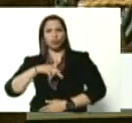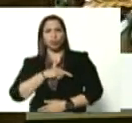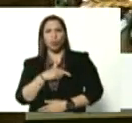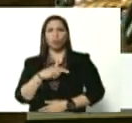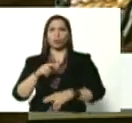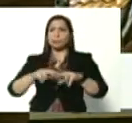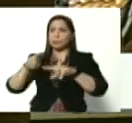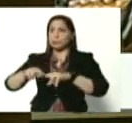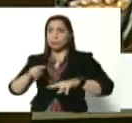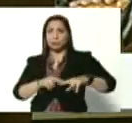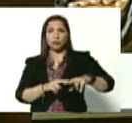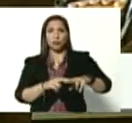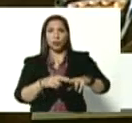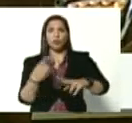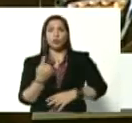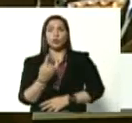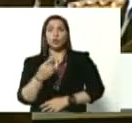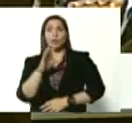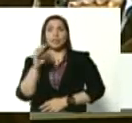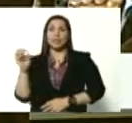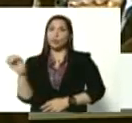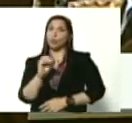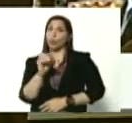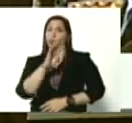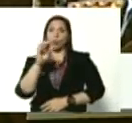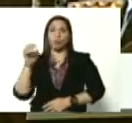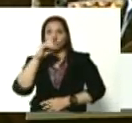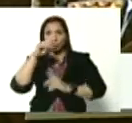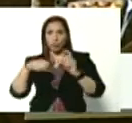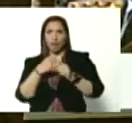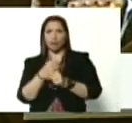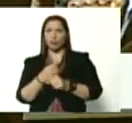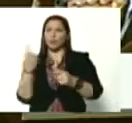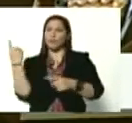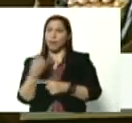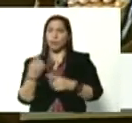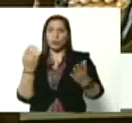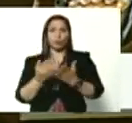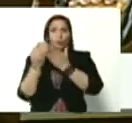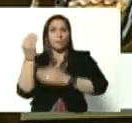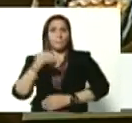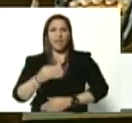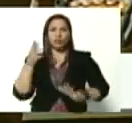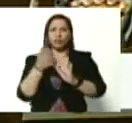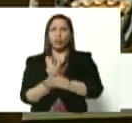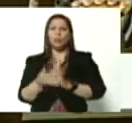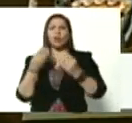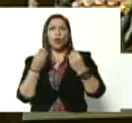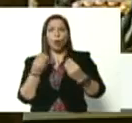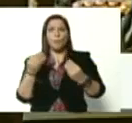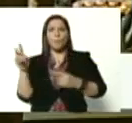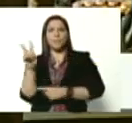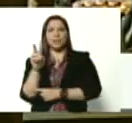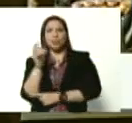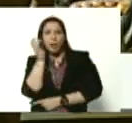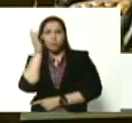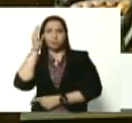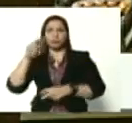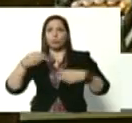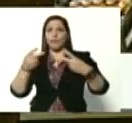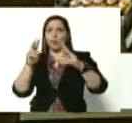o 400 años hay que estudiar más los orígenes de venezuela a través de nuestros nuevos investigadores